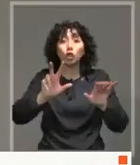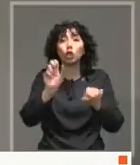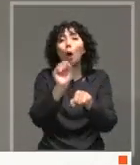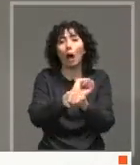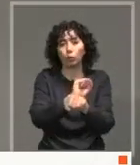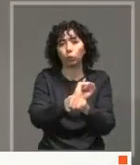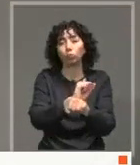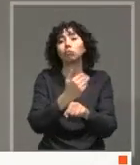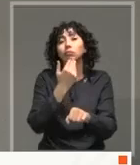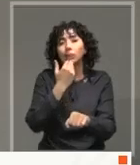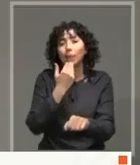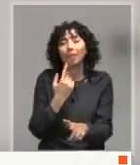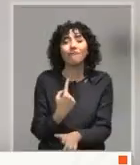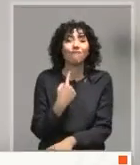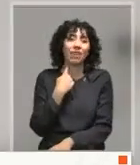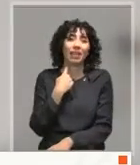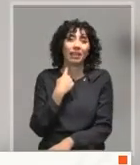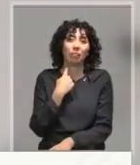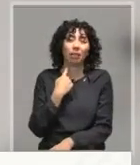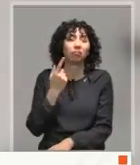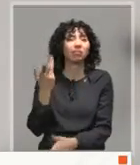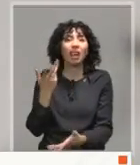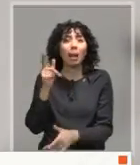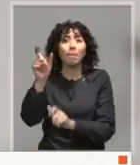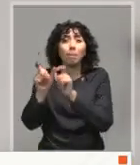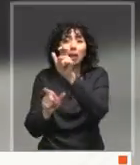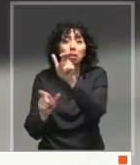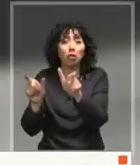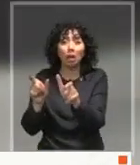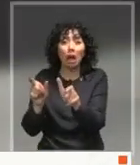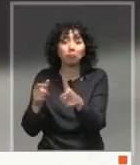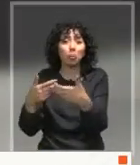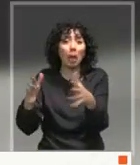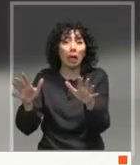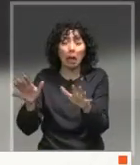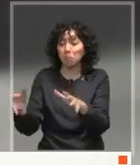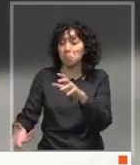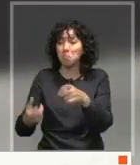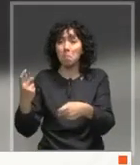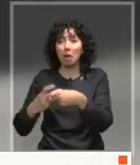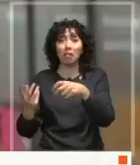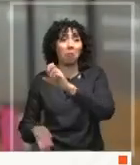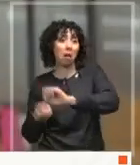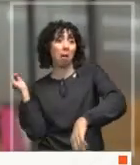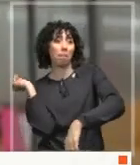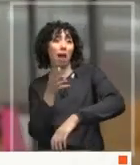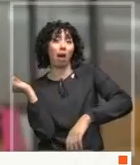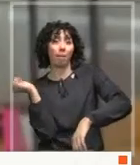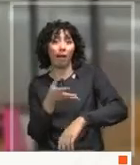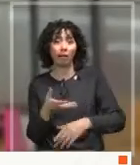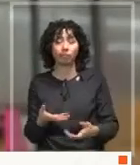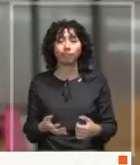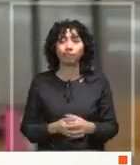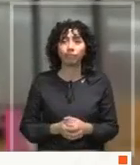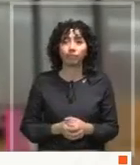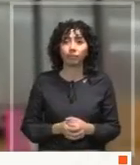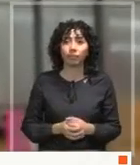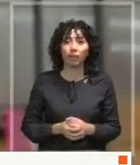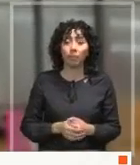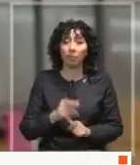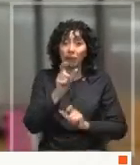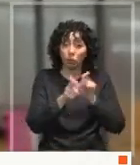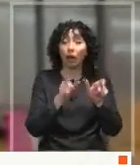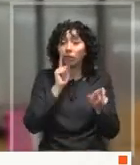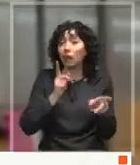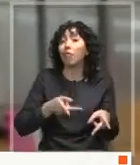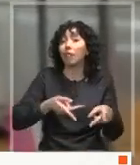dicen haber sido víctimas de personas que indiscriminadamente lanzaron piedras a las vías. Los consumidores tienen derecho a ser indemnizados por